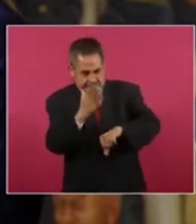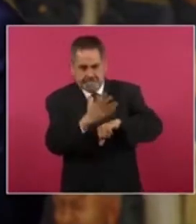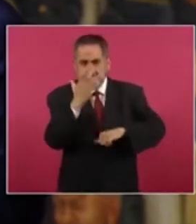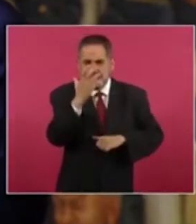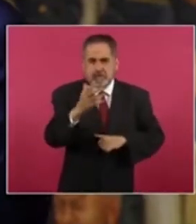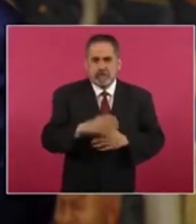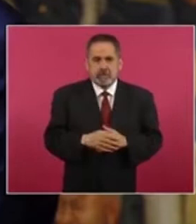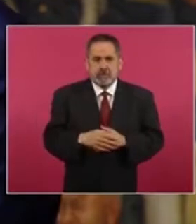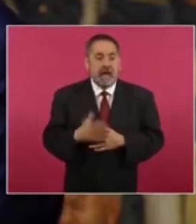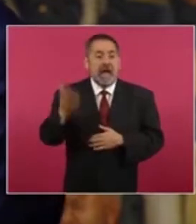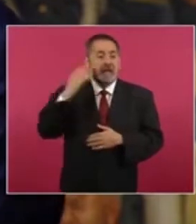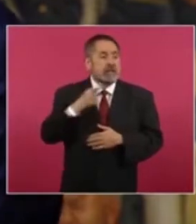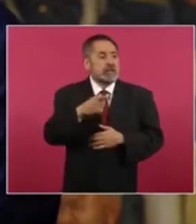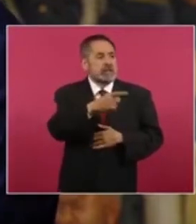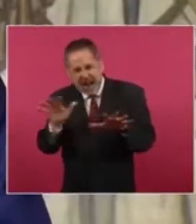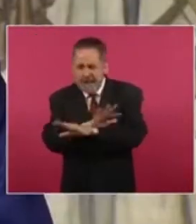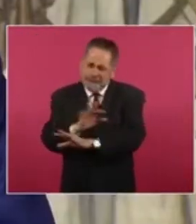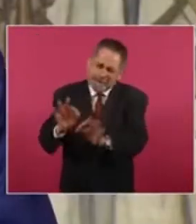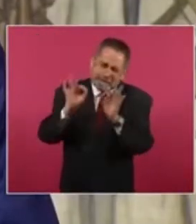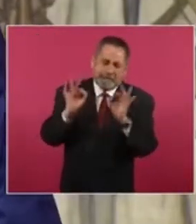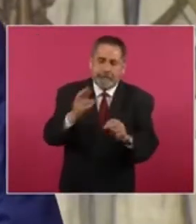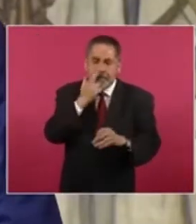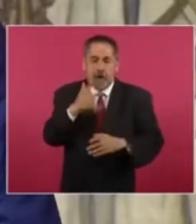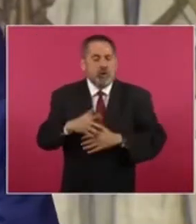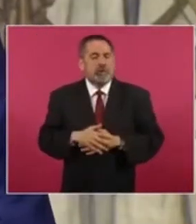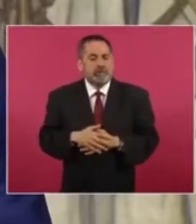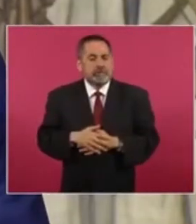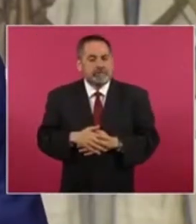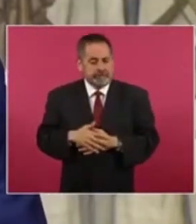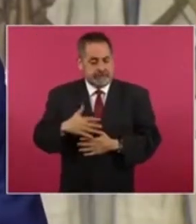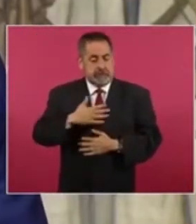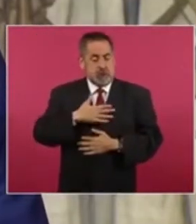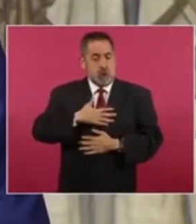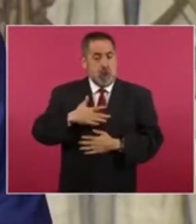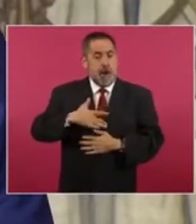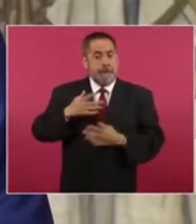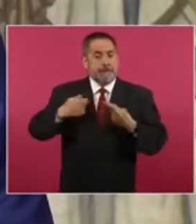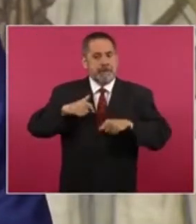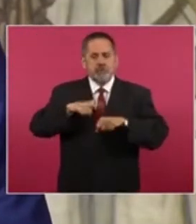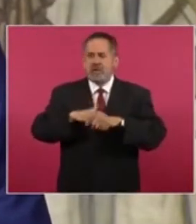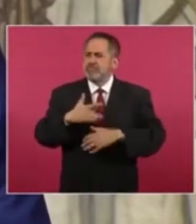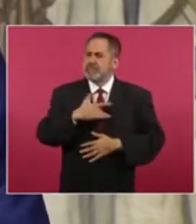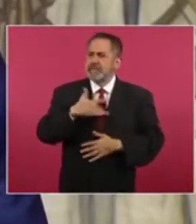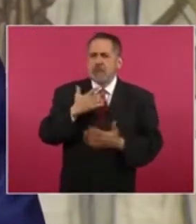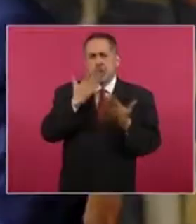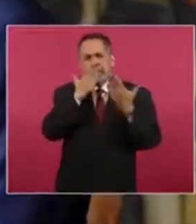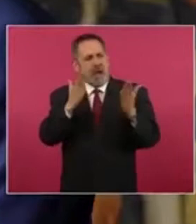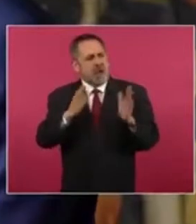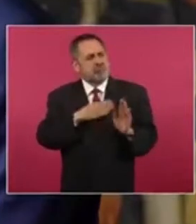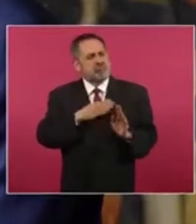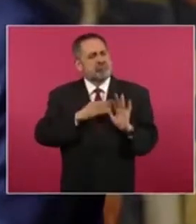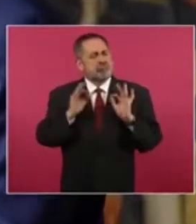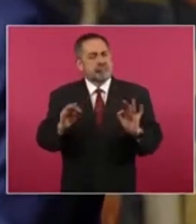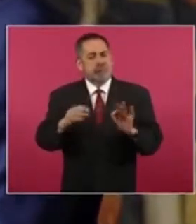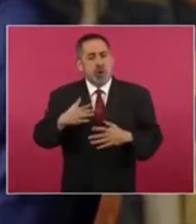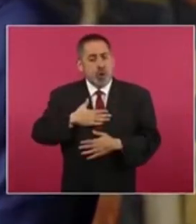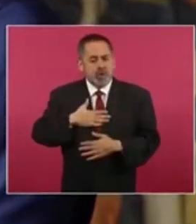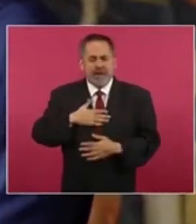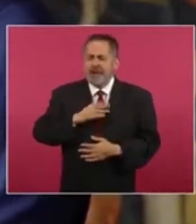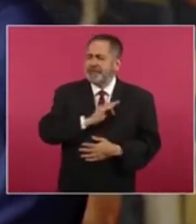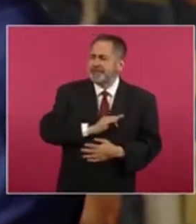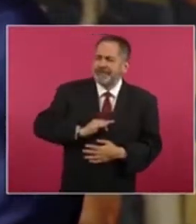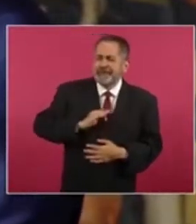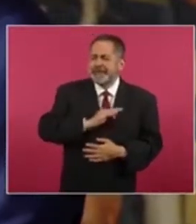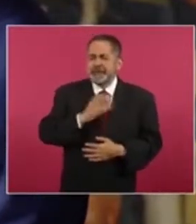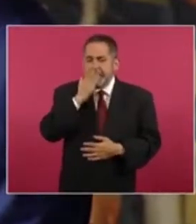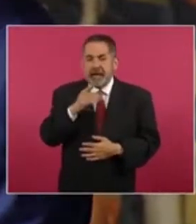los privilegios fiscales y en lo personal me siento bien y de buenas. Estoy feliz porque